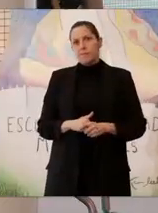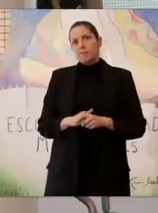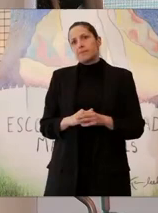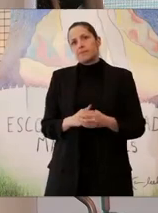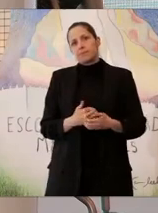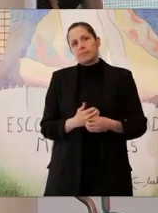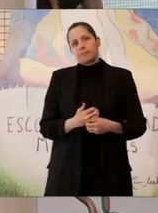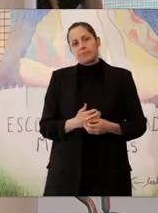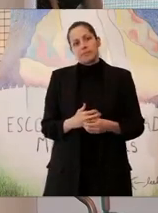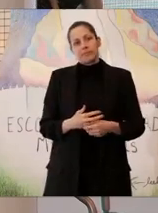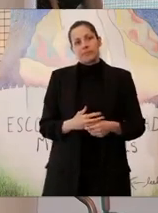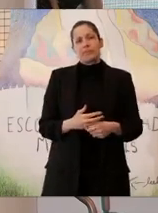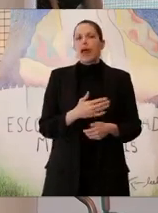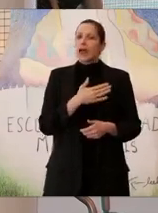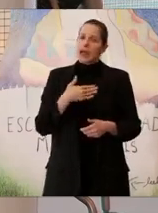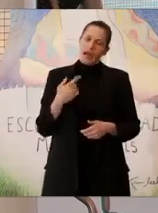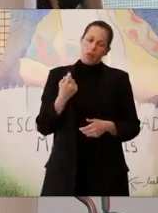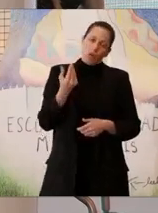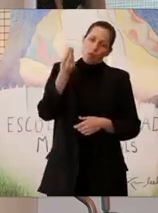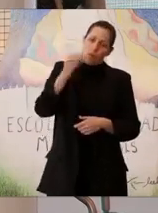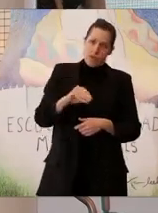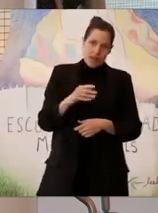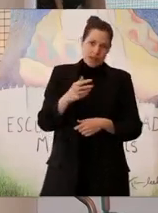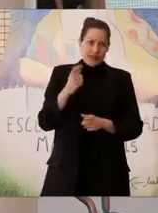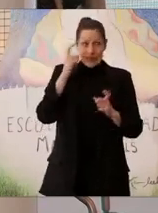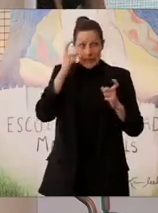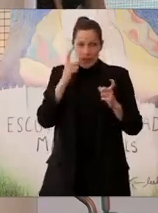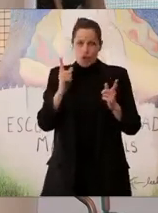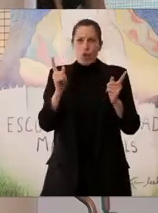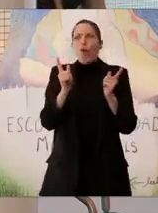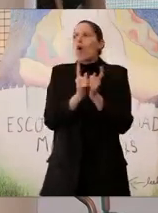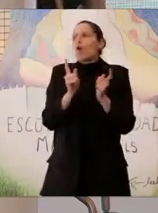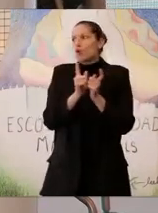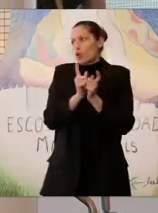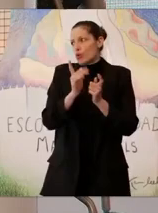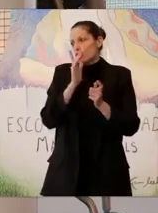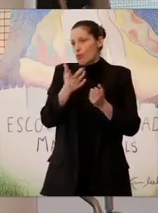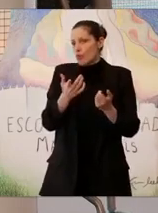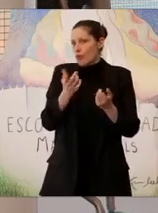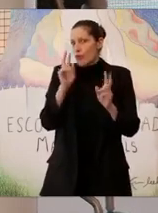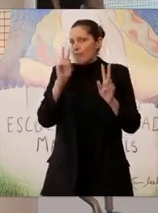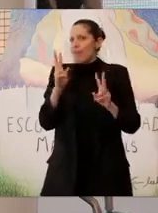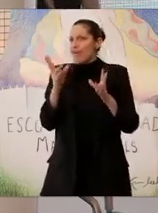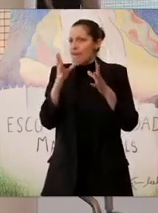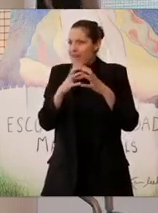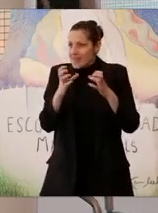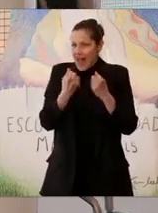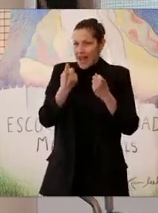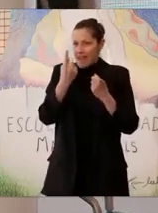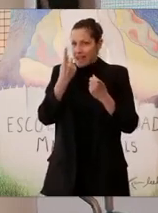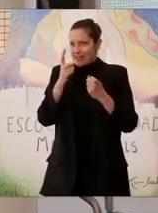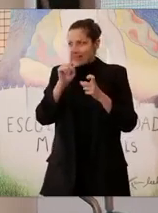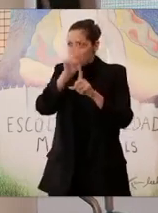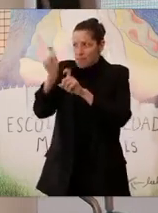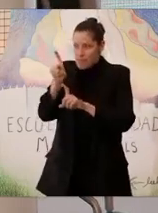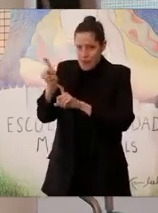Bueno, yo quería introducir otra cuestión y ya voy a ser breve para abrir el turno de preguntas porque veo que la gente tiene muchas cuestiones que poner encima